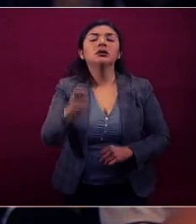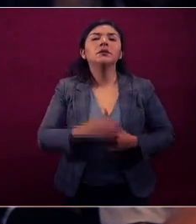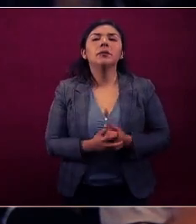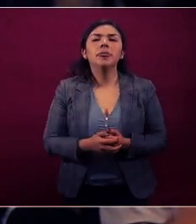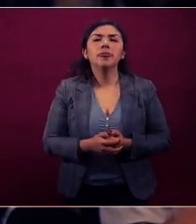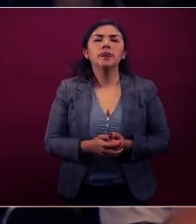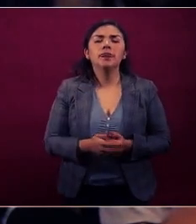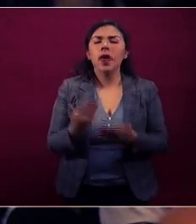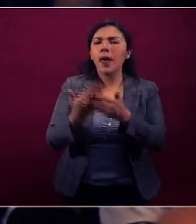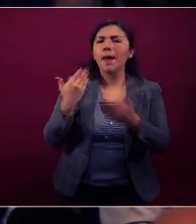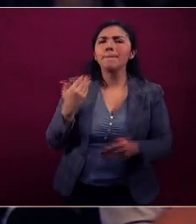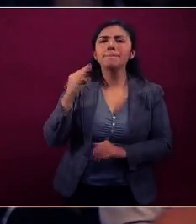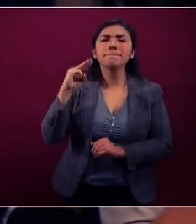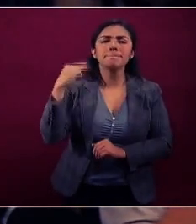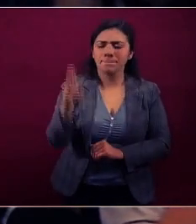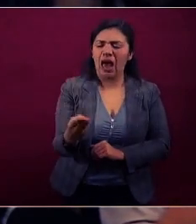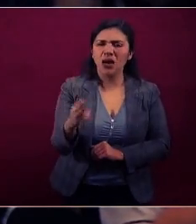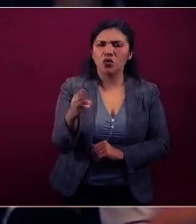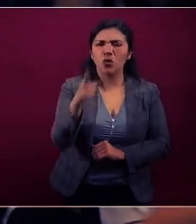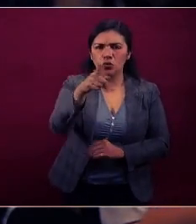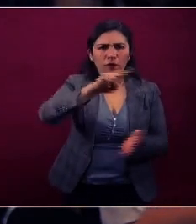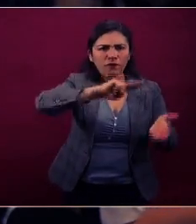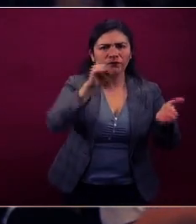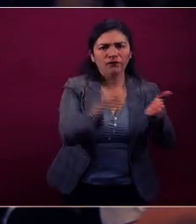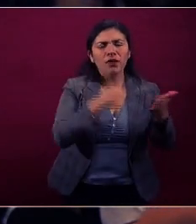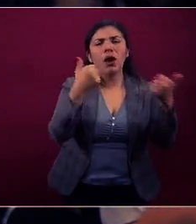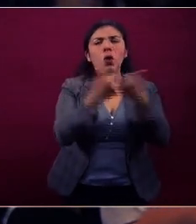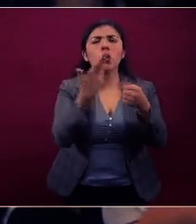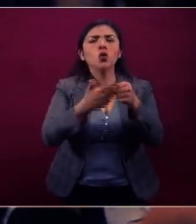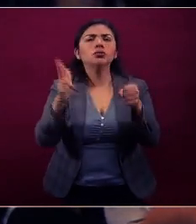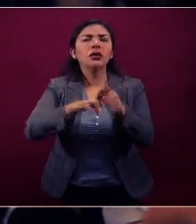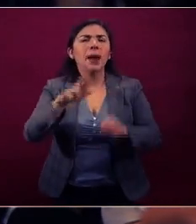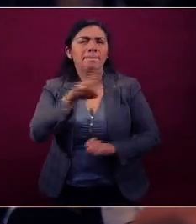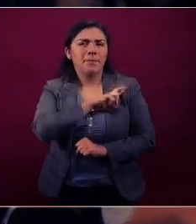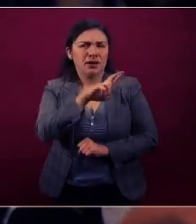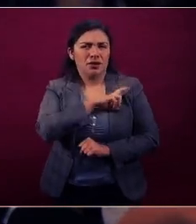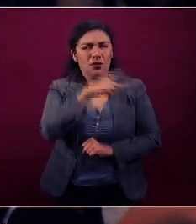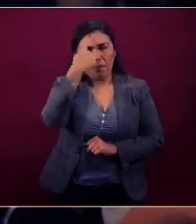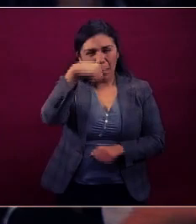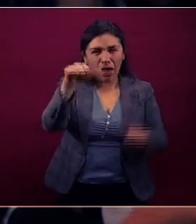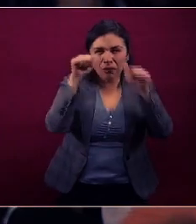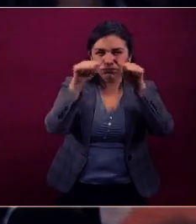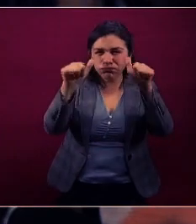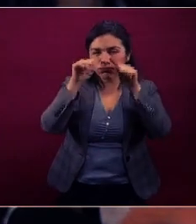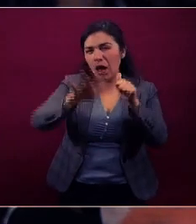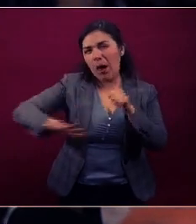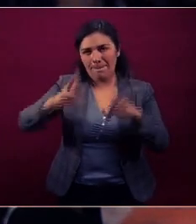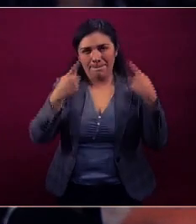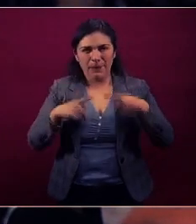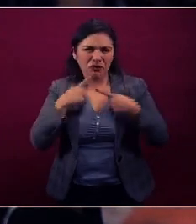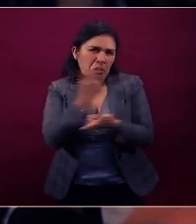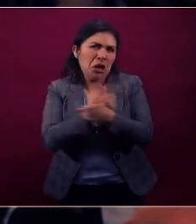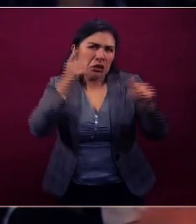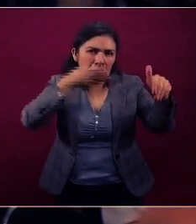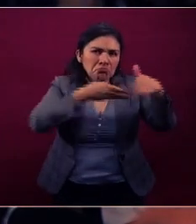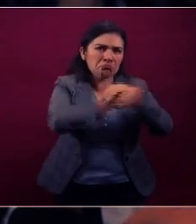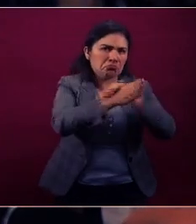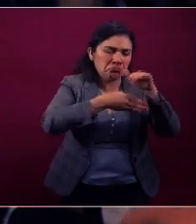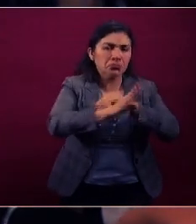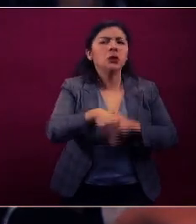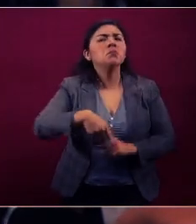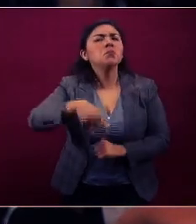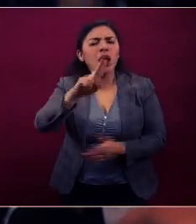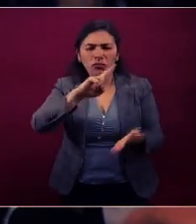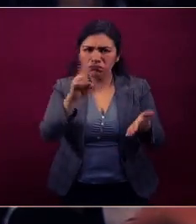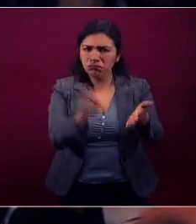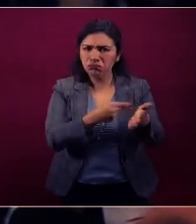hicieron ustedes en mayo un convenio con los hospitales privados para dar atención a la gente. Pero